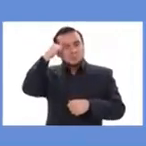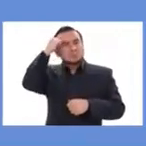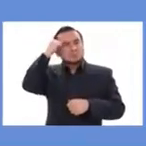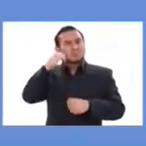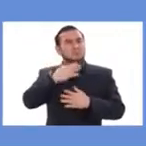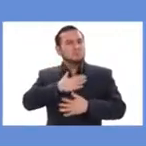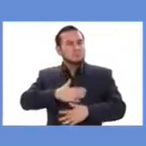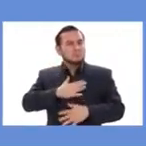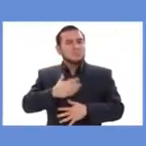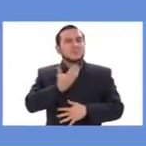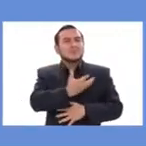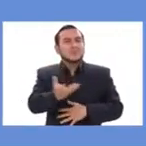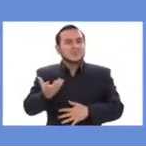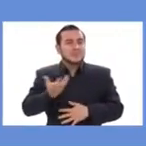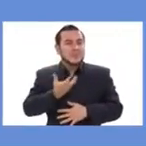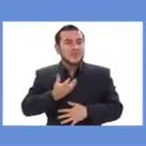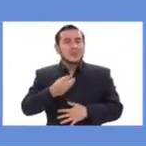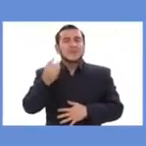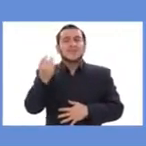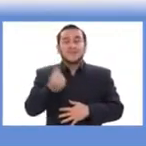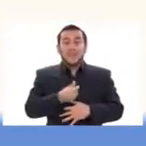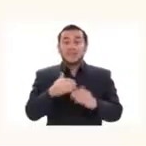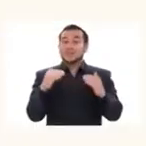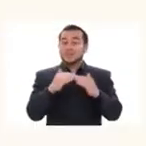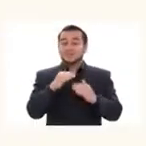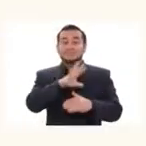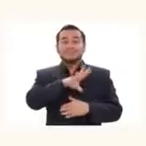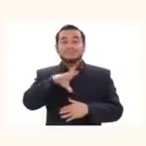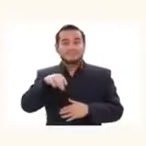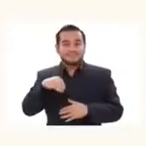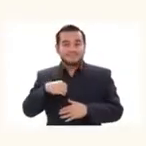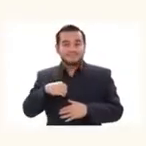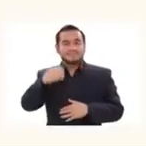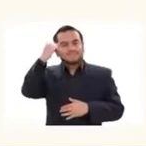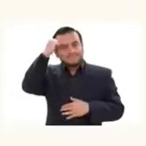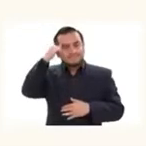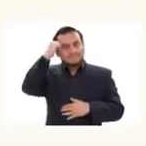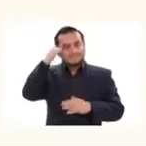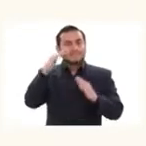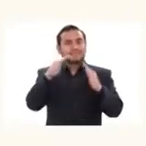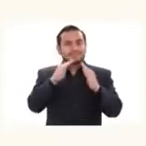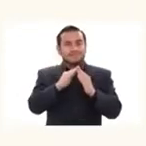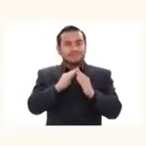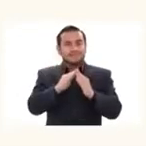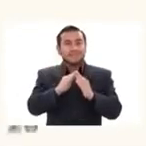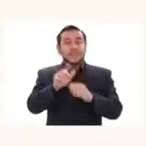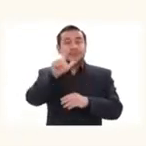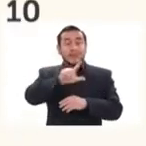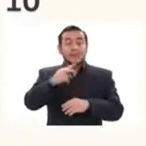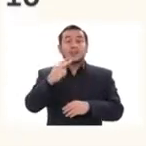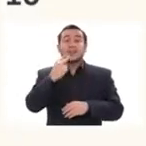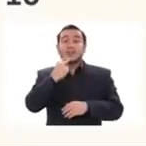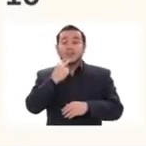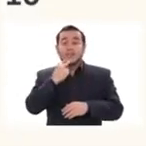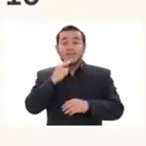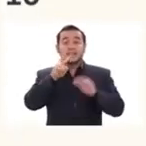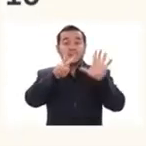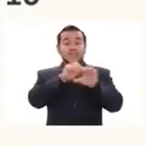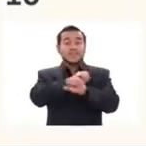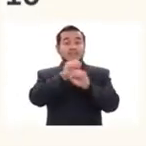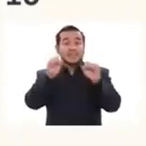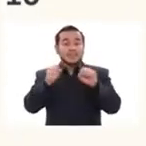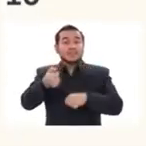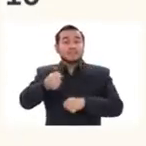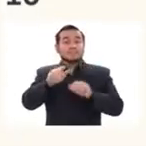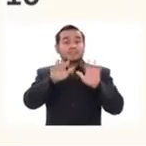y que todo sea más sencillo para ellos y sus familias. Aprendamos en casa, de lunes a viernes, desde las 7 de la mañana por